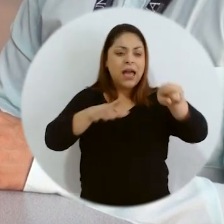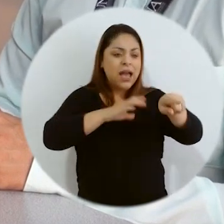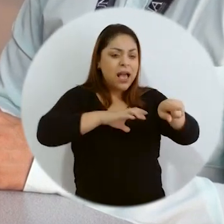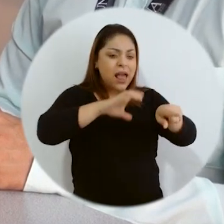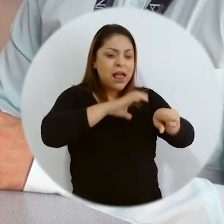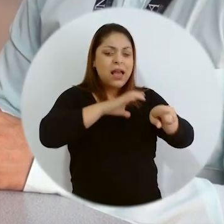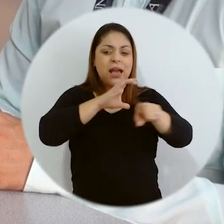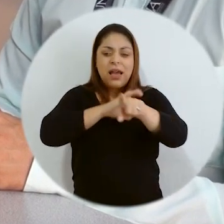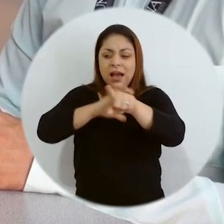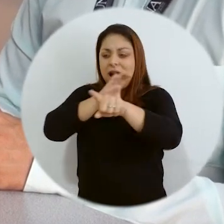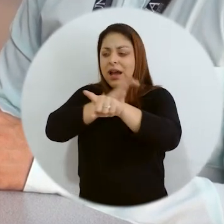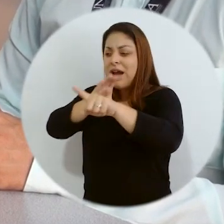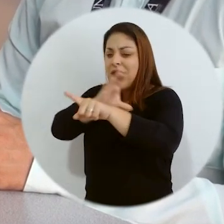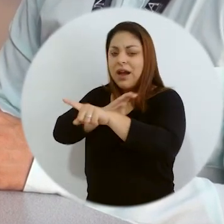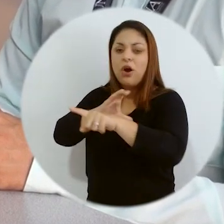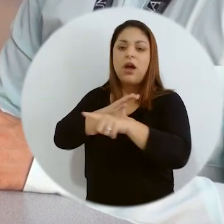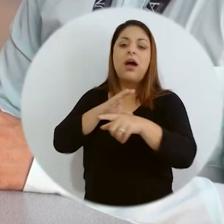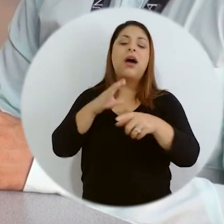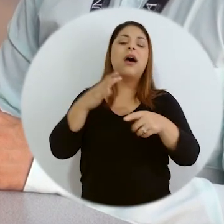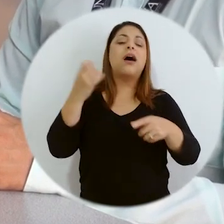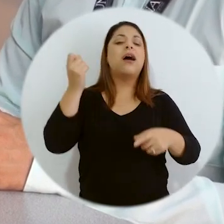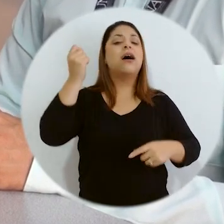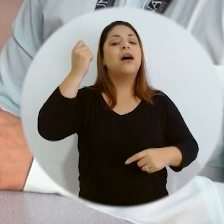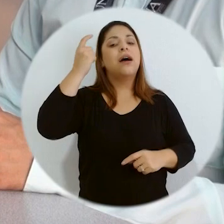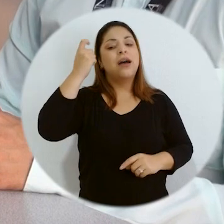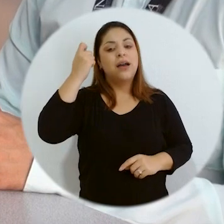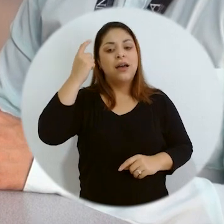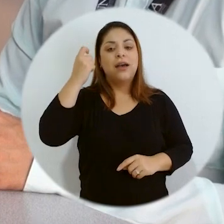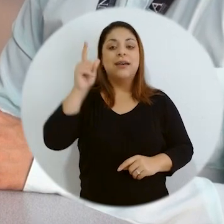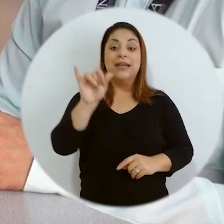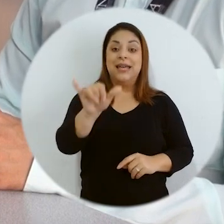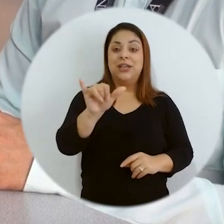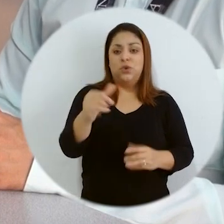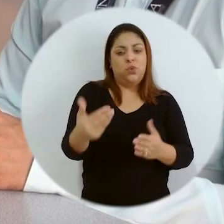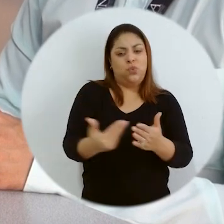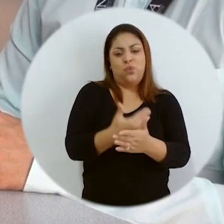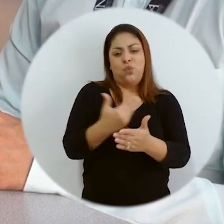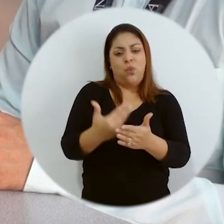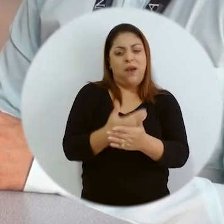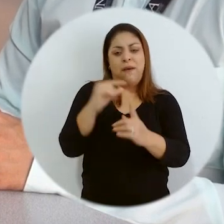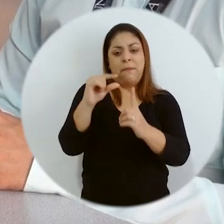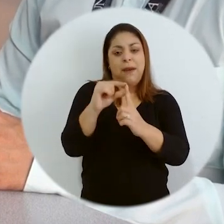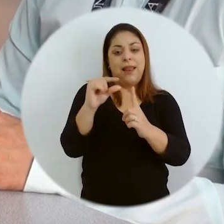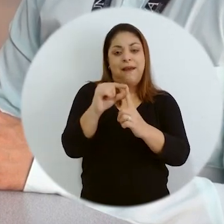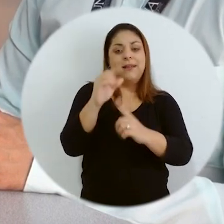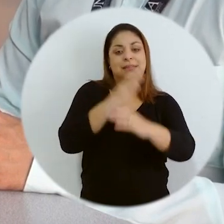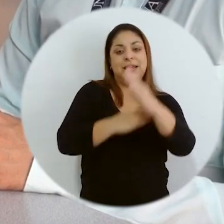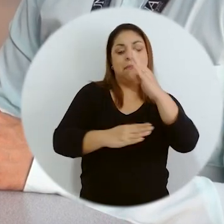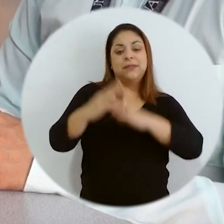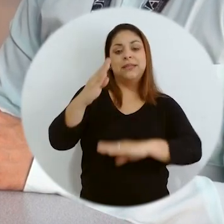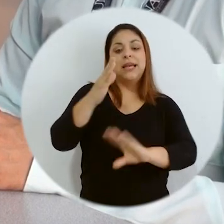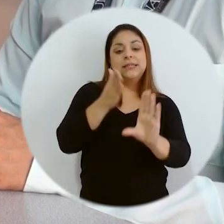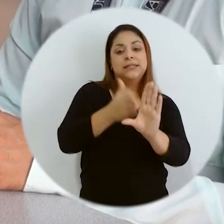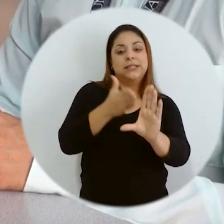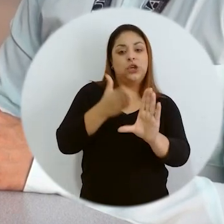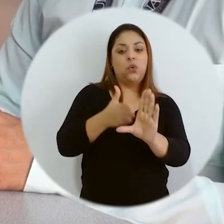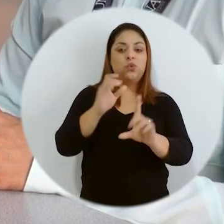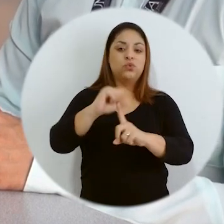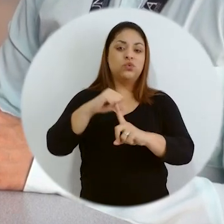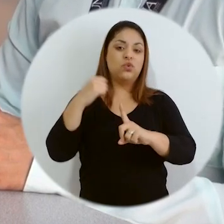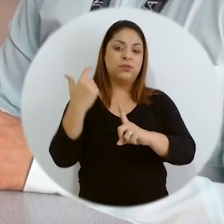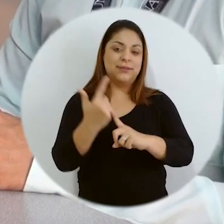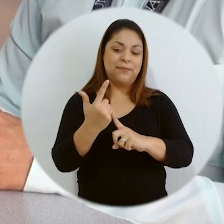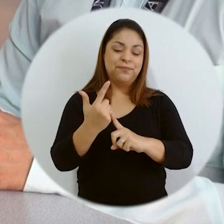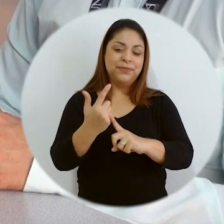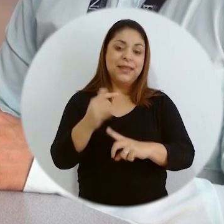de características que tiene la población y entonces, inclusive es uno de los términos más nuevos en el ámbito de discapacidad, el de